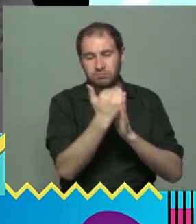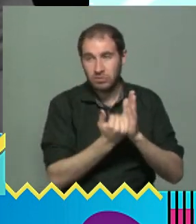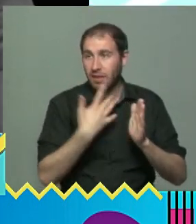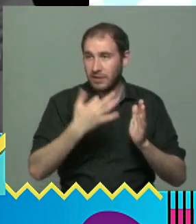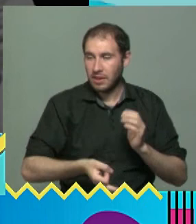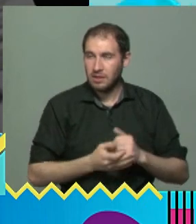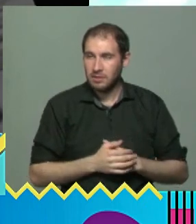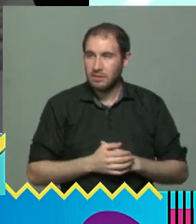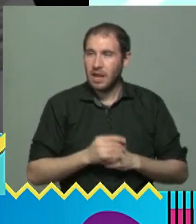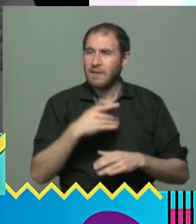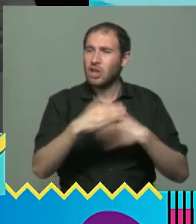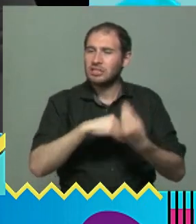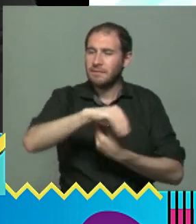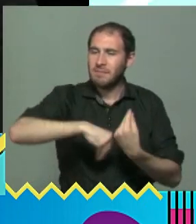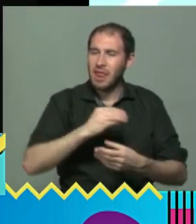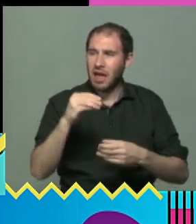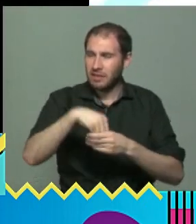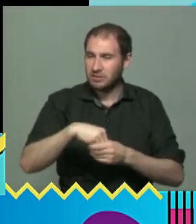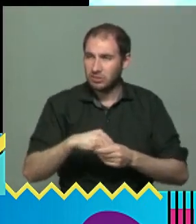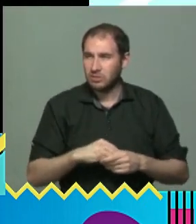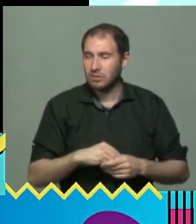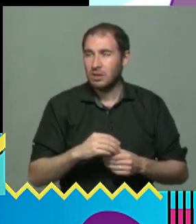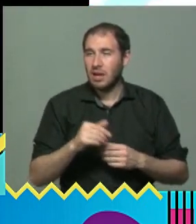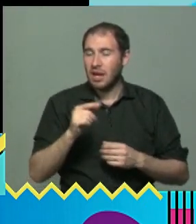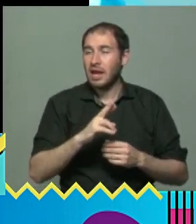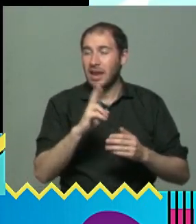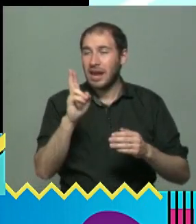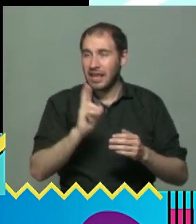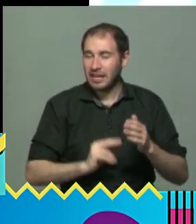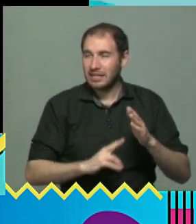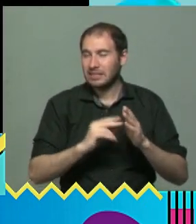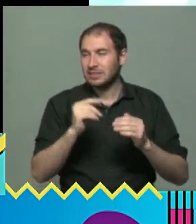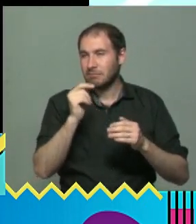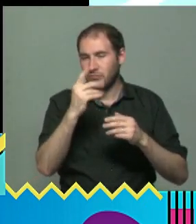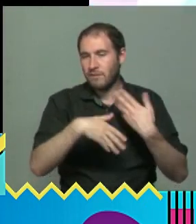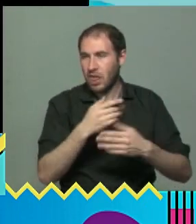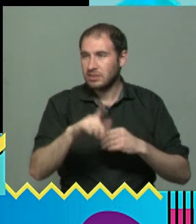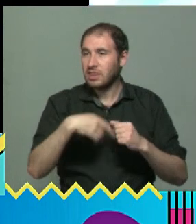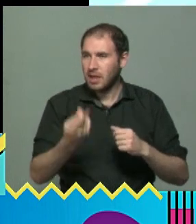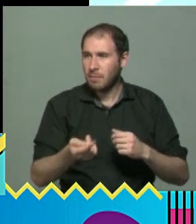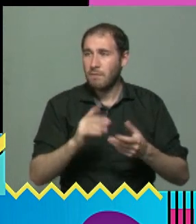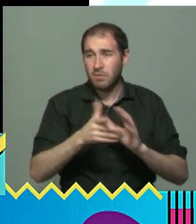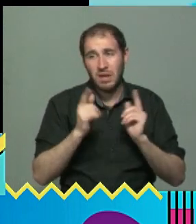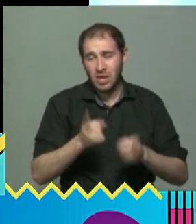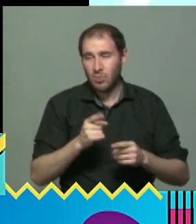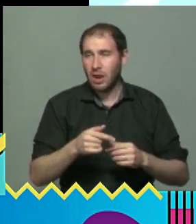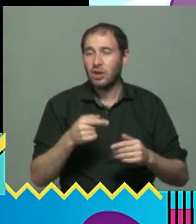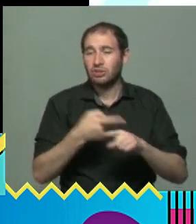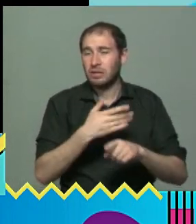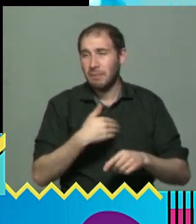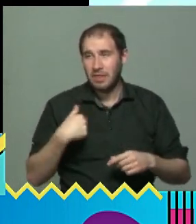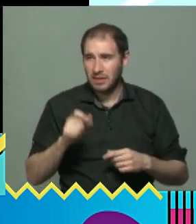reales, genera violencia en la familia. Un adolescente al que el padre va preso porque la madre lo denuncia por violencia, después toma la misma actitud de violencia contra esa